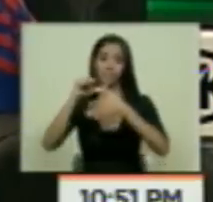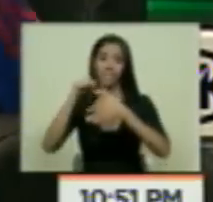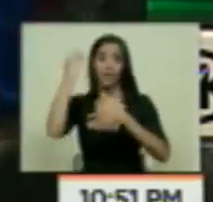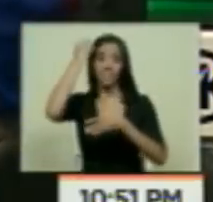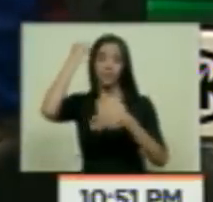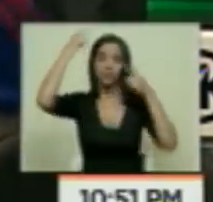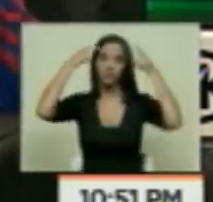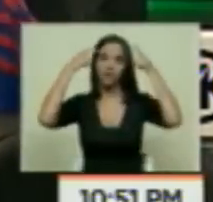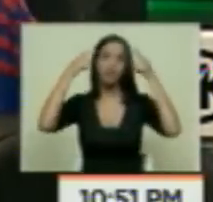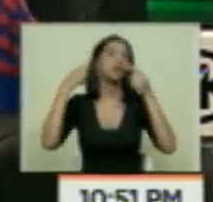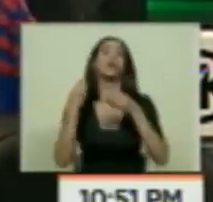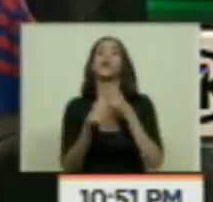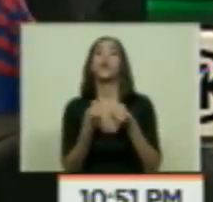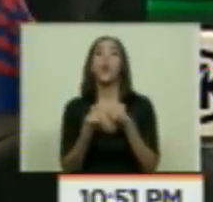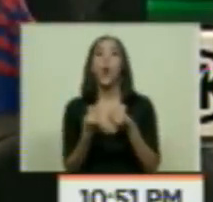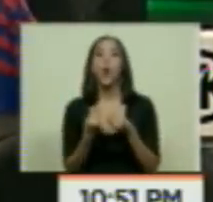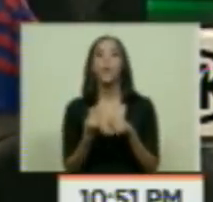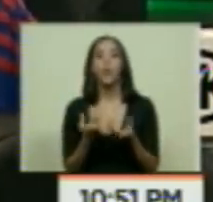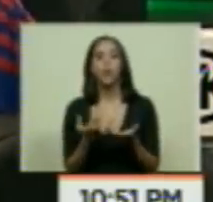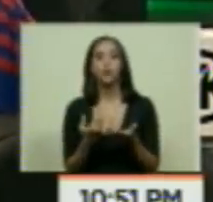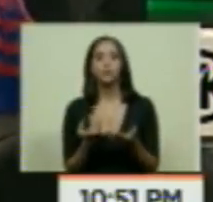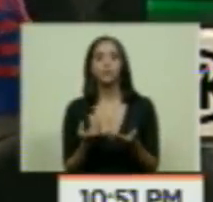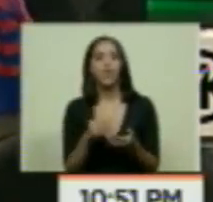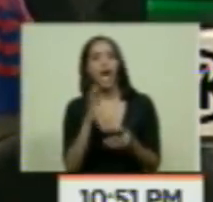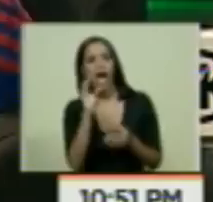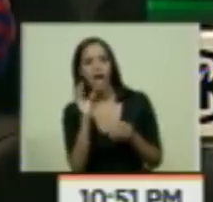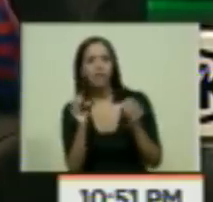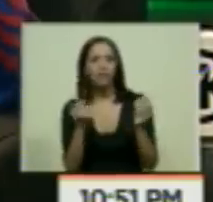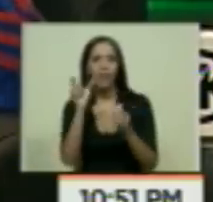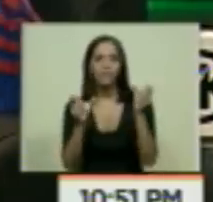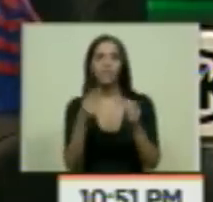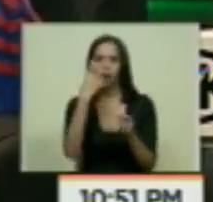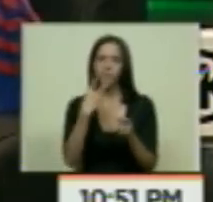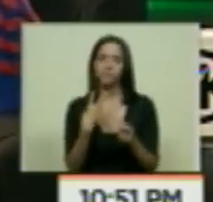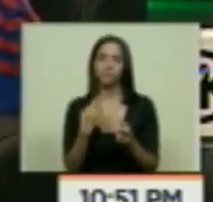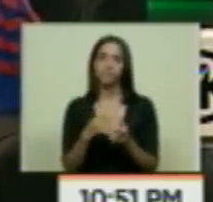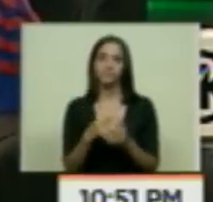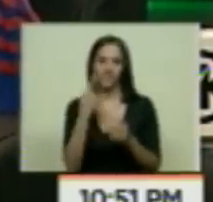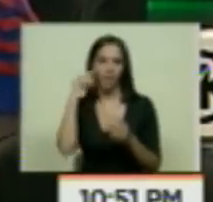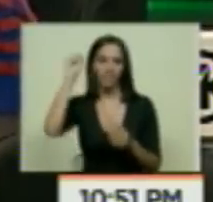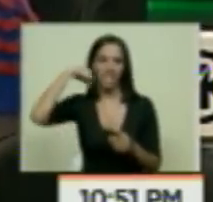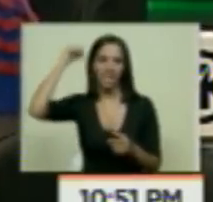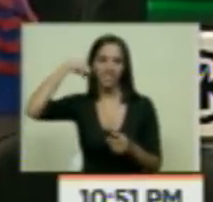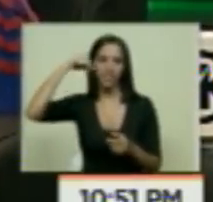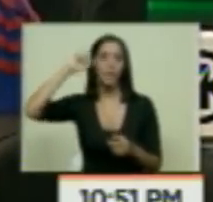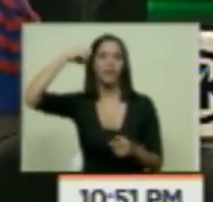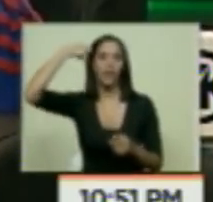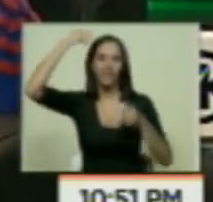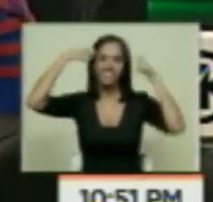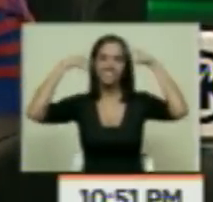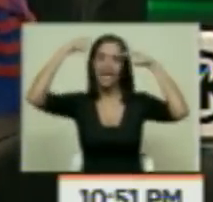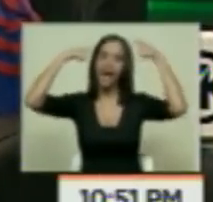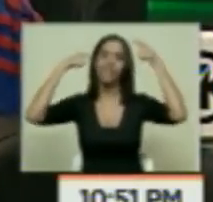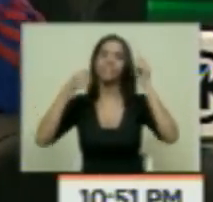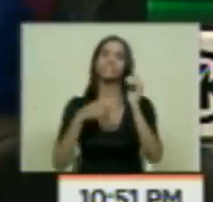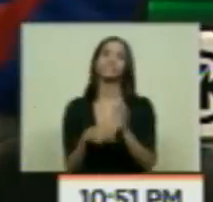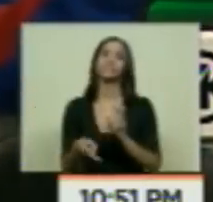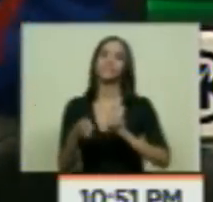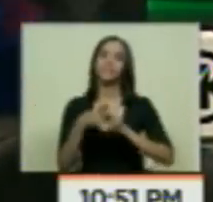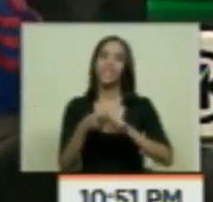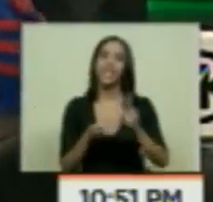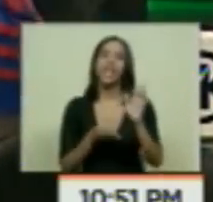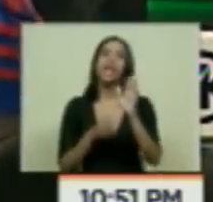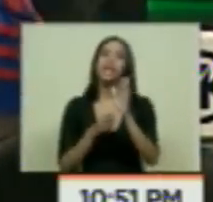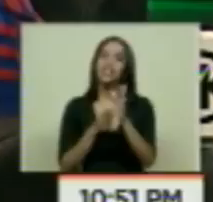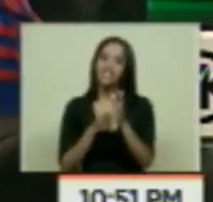Chávez, cómo trataba a las personas que estaban en alguna situación difícil. Veamos este video. Estamos recordando a Chávez. Chávez, lealtad eterna, es